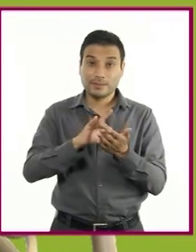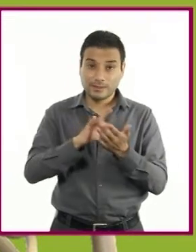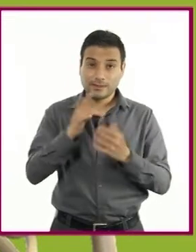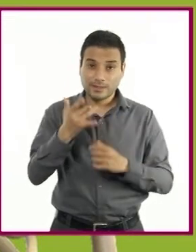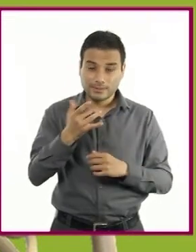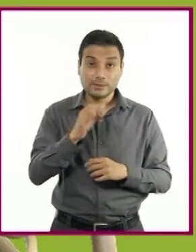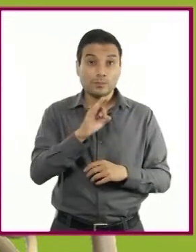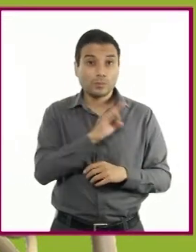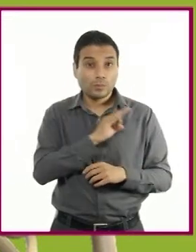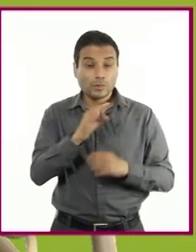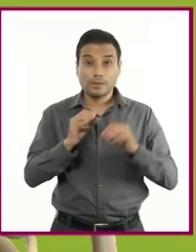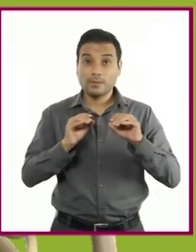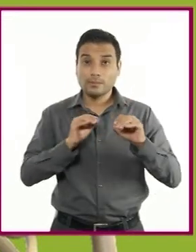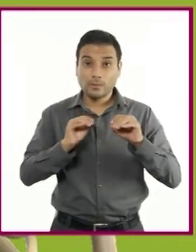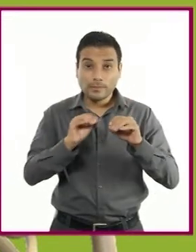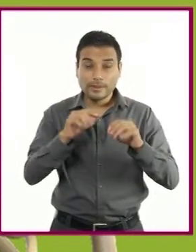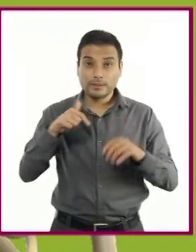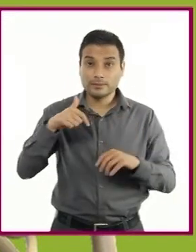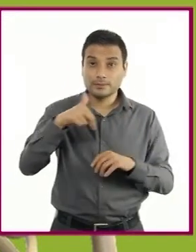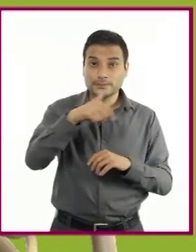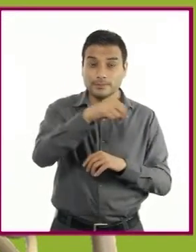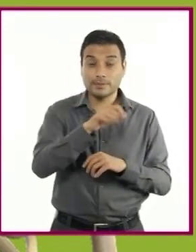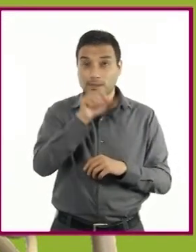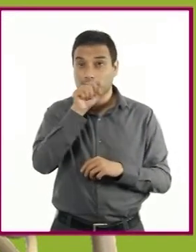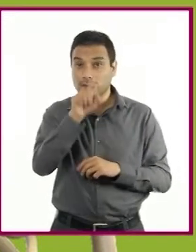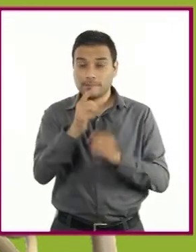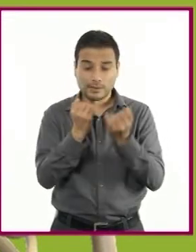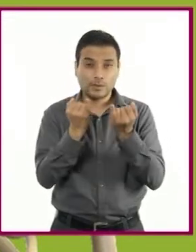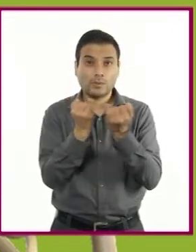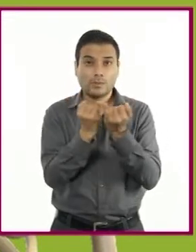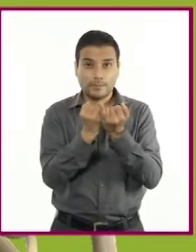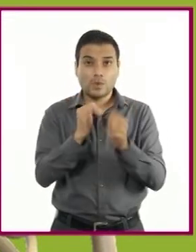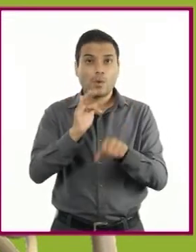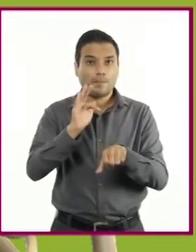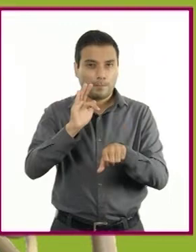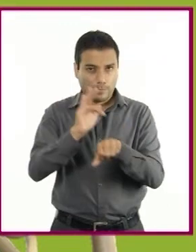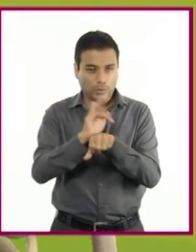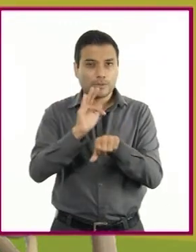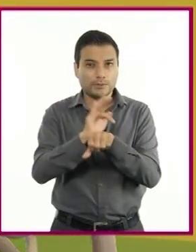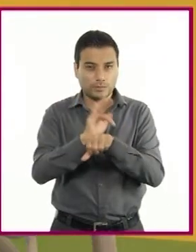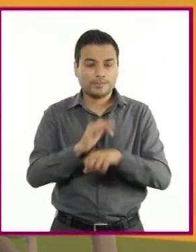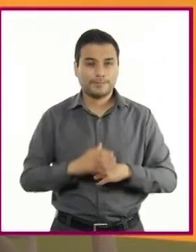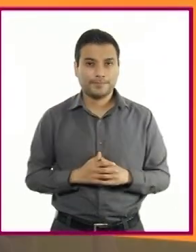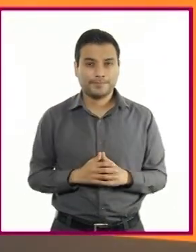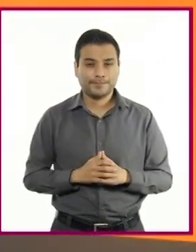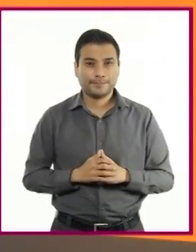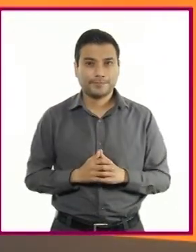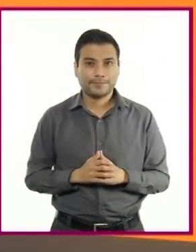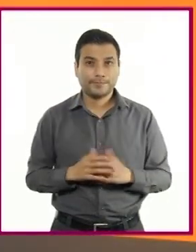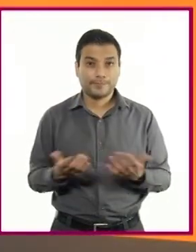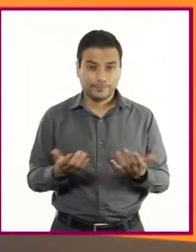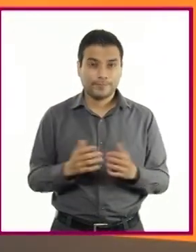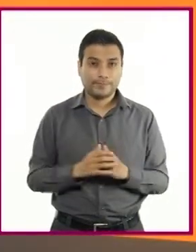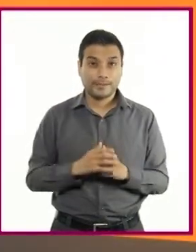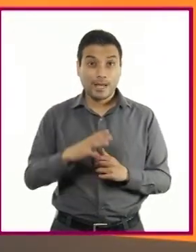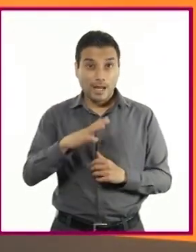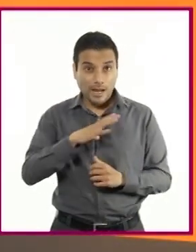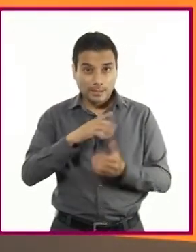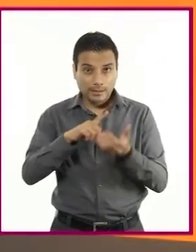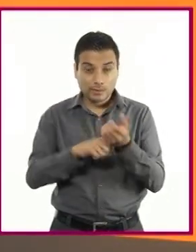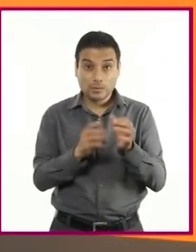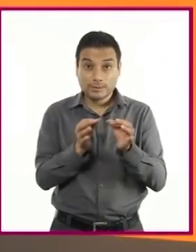desplazamiento corporal. Además, proporcionan protección a los órganos internos. Producen células